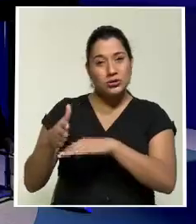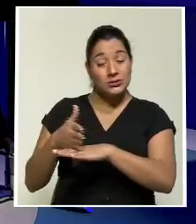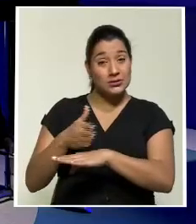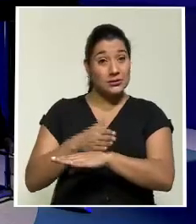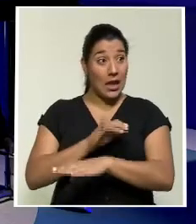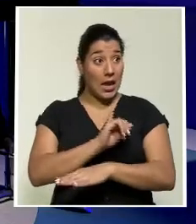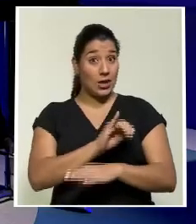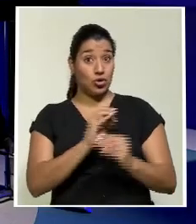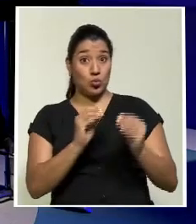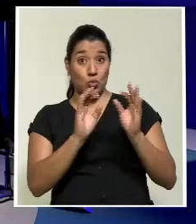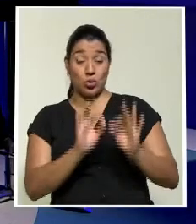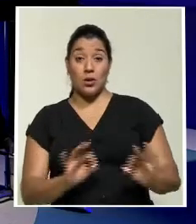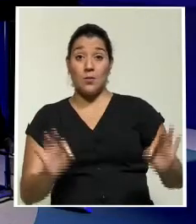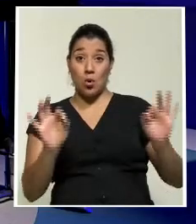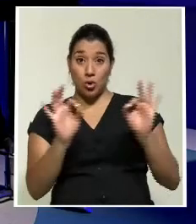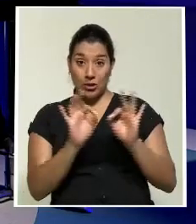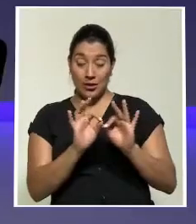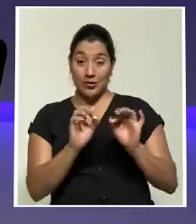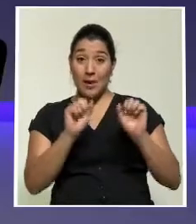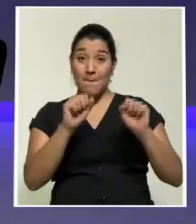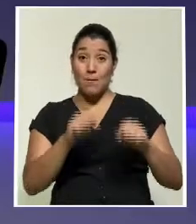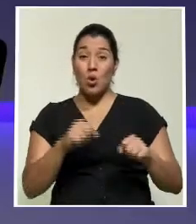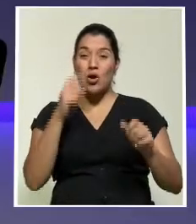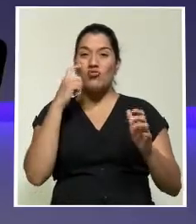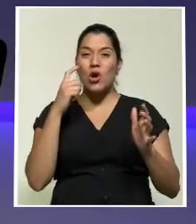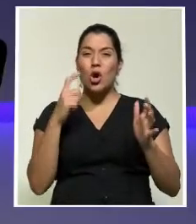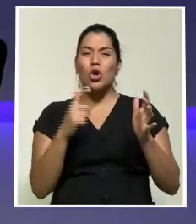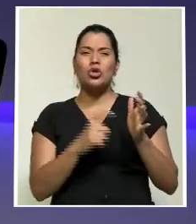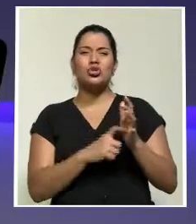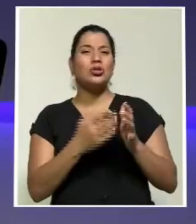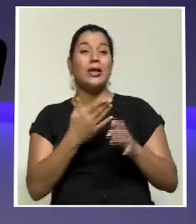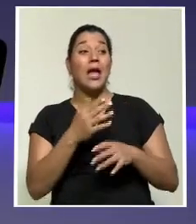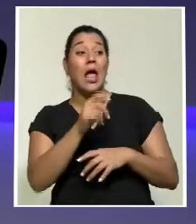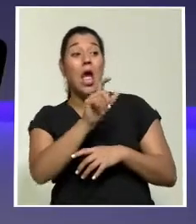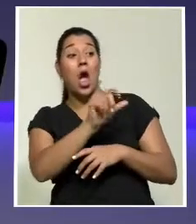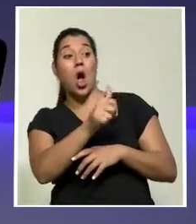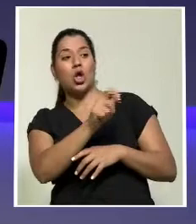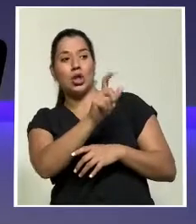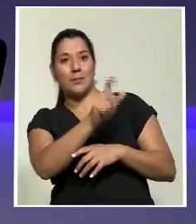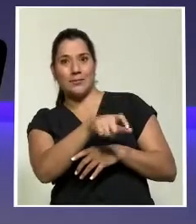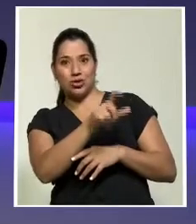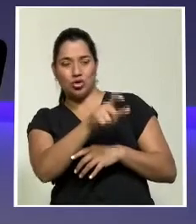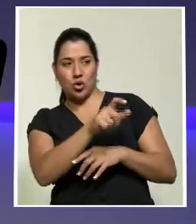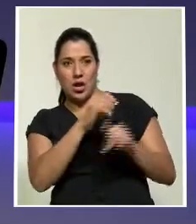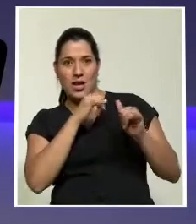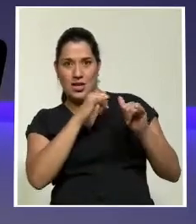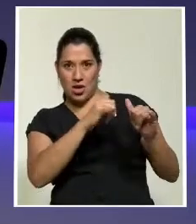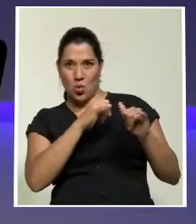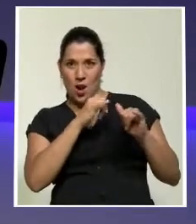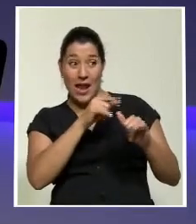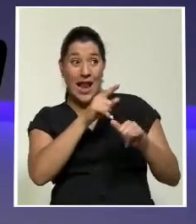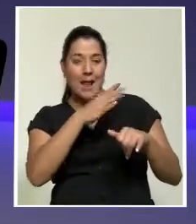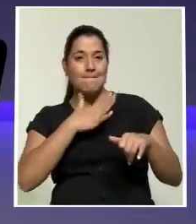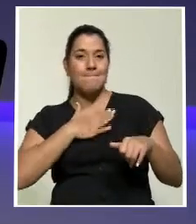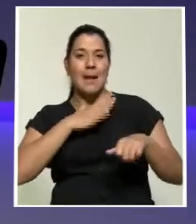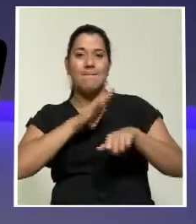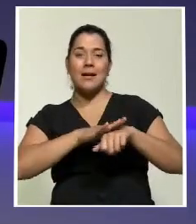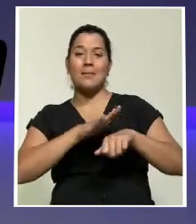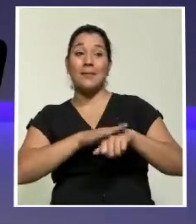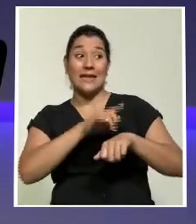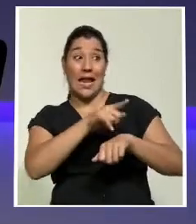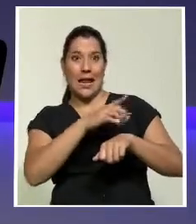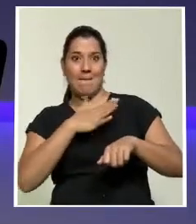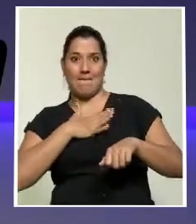eso, ¿verdad? Reconocer en el otro un igual que además me potencia, me sirve para